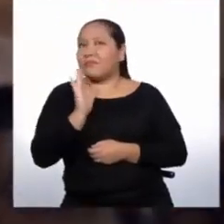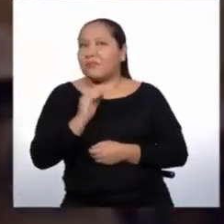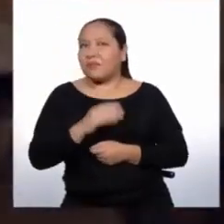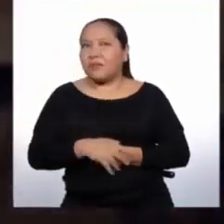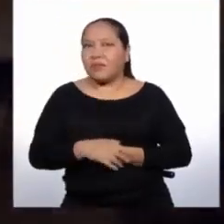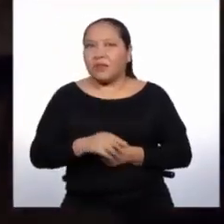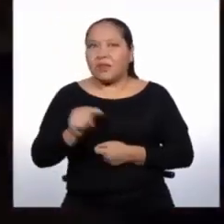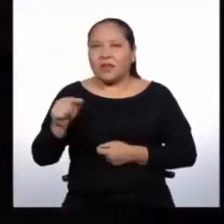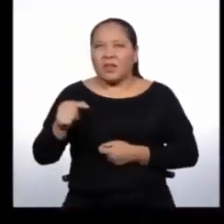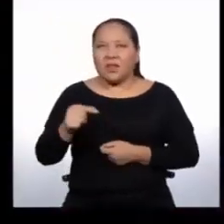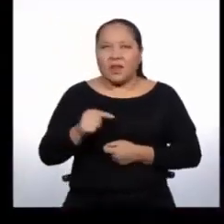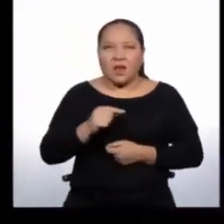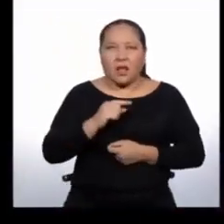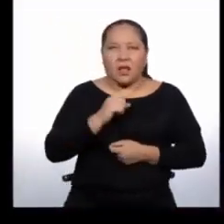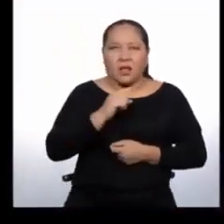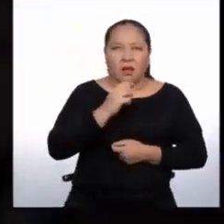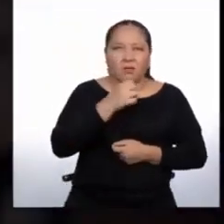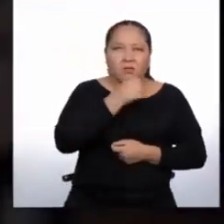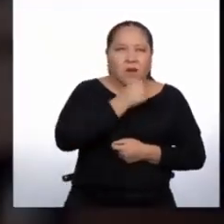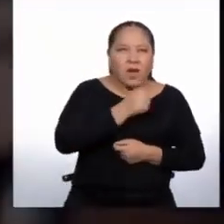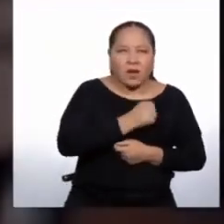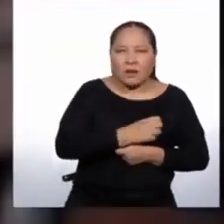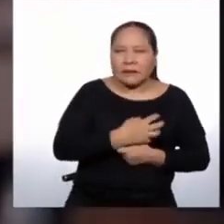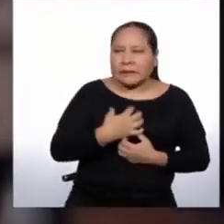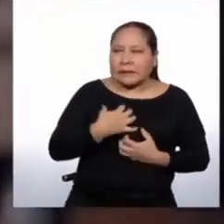traíalo al retortero.